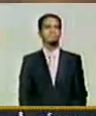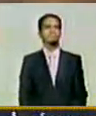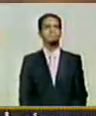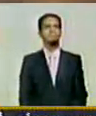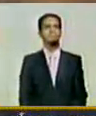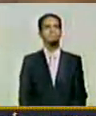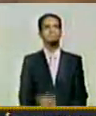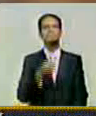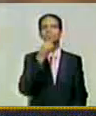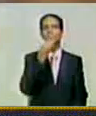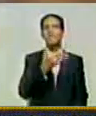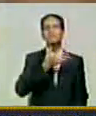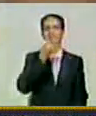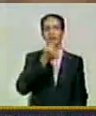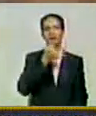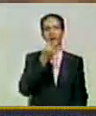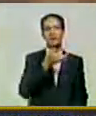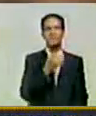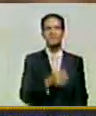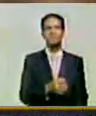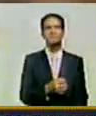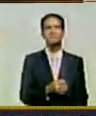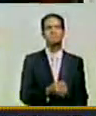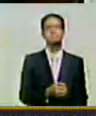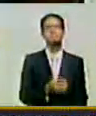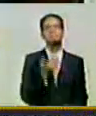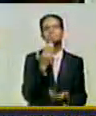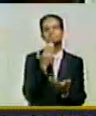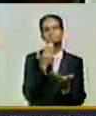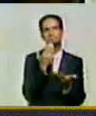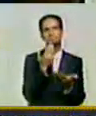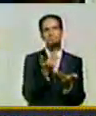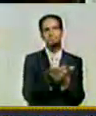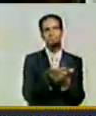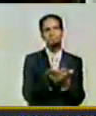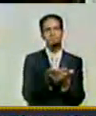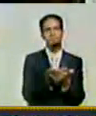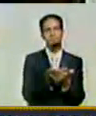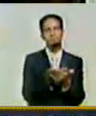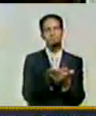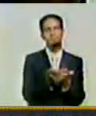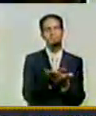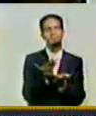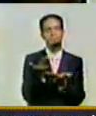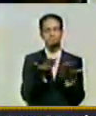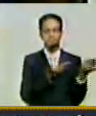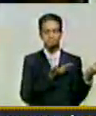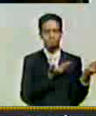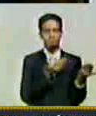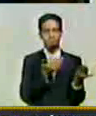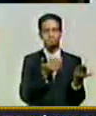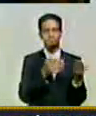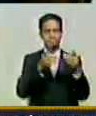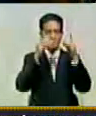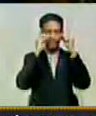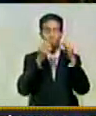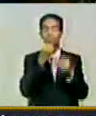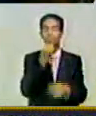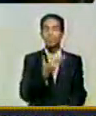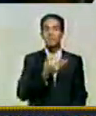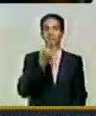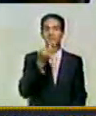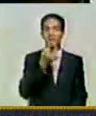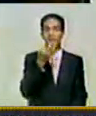Buenas tardes, muchas gracias, señora Presidenta de la Asamblea Constituyente. Buenas tardes a todos